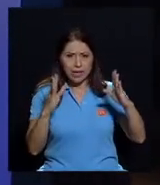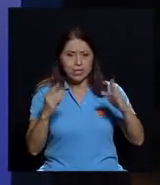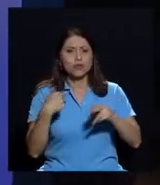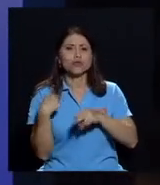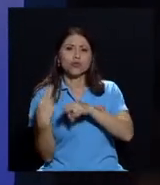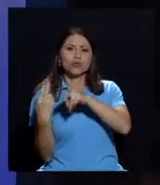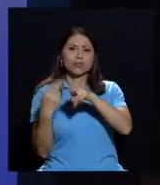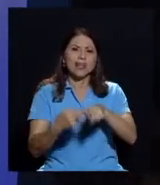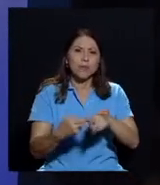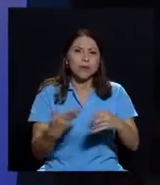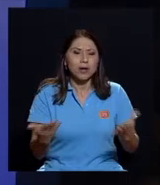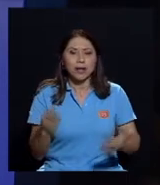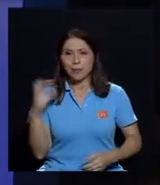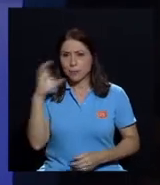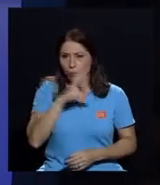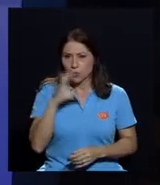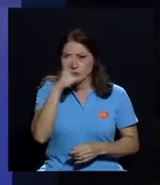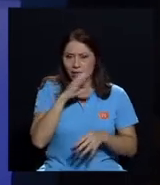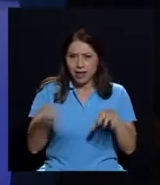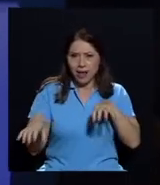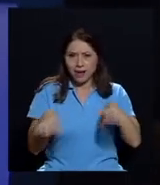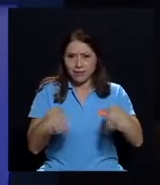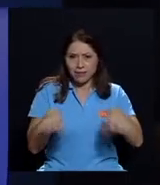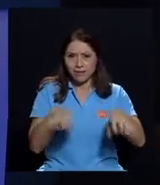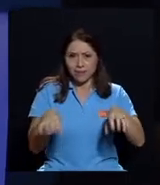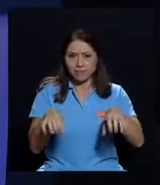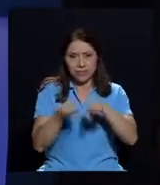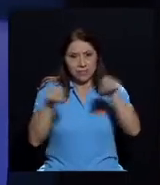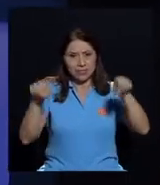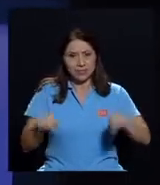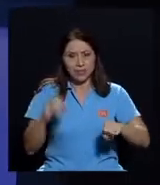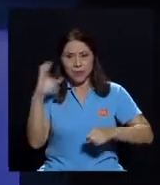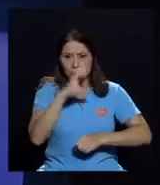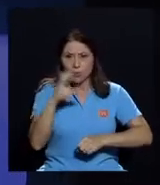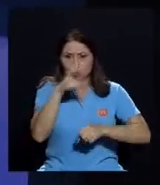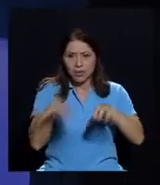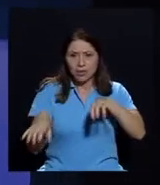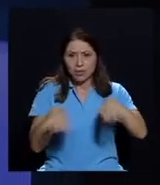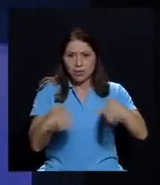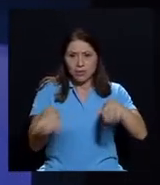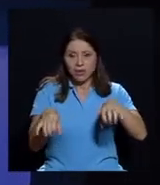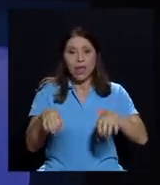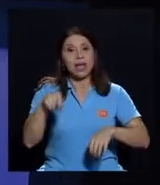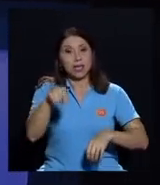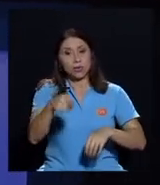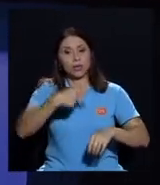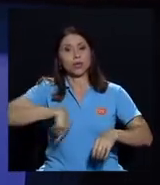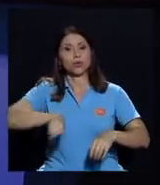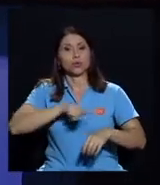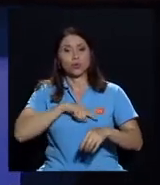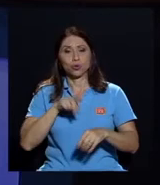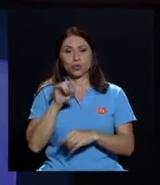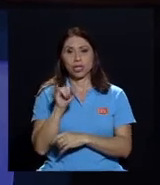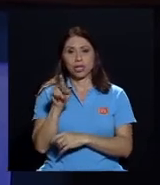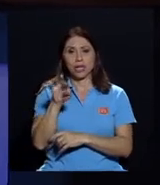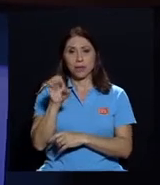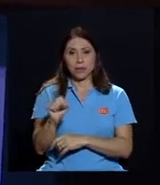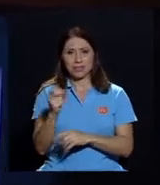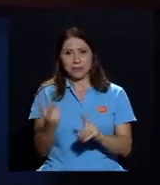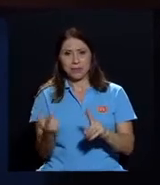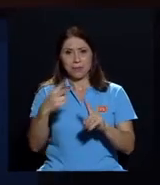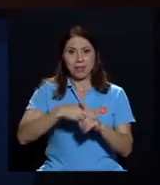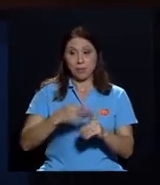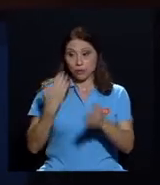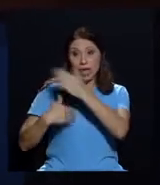la búsqueda activa es el sistema de búsqueda activa y es lo que implementamos desde y más cuando me correspondió el